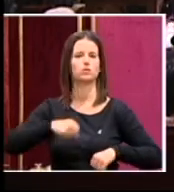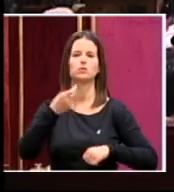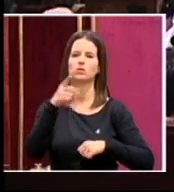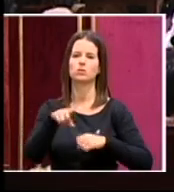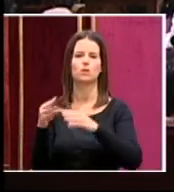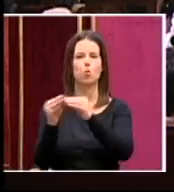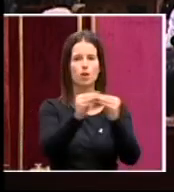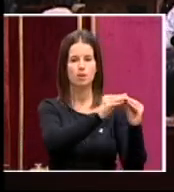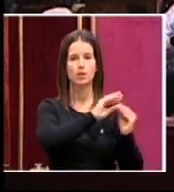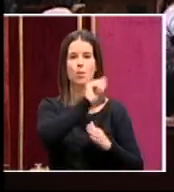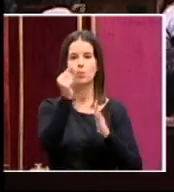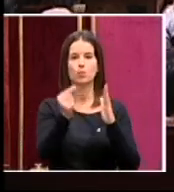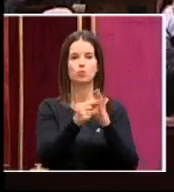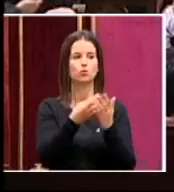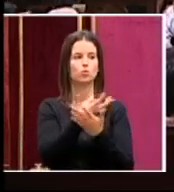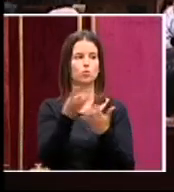el punto número 8,